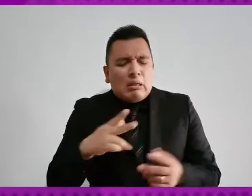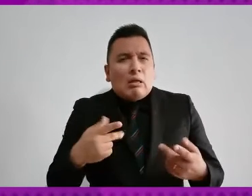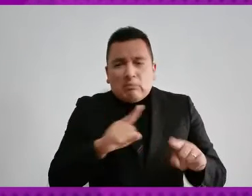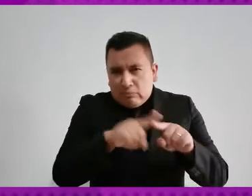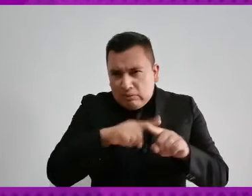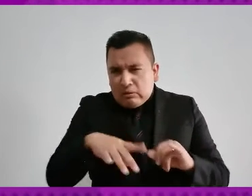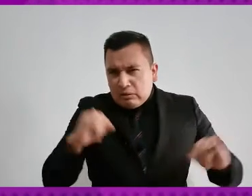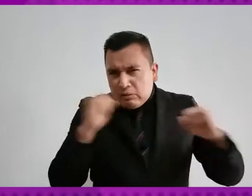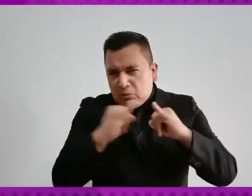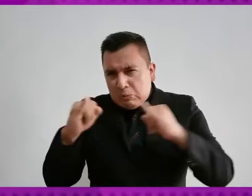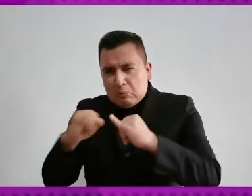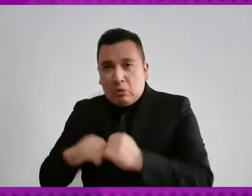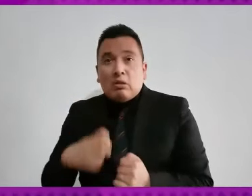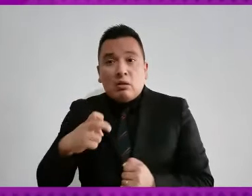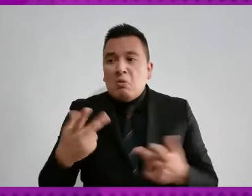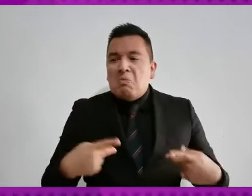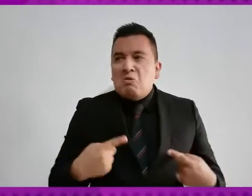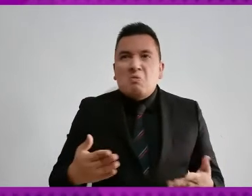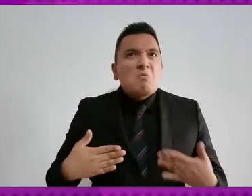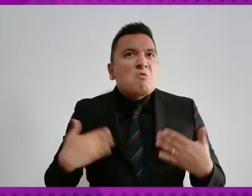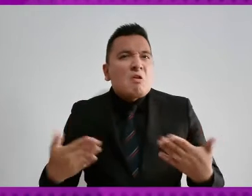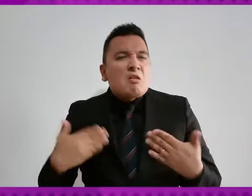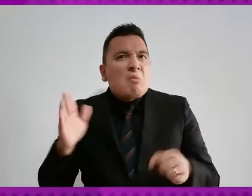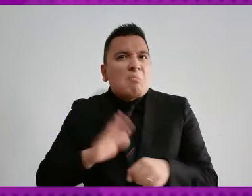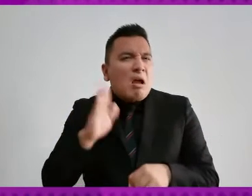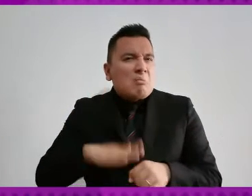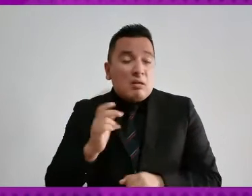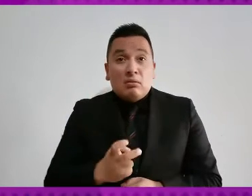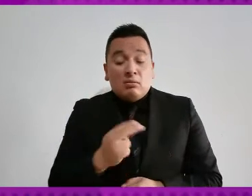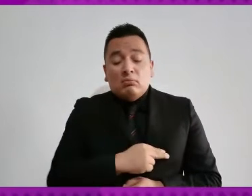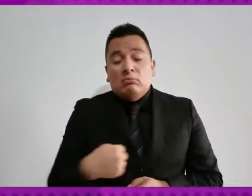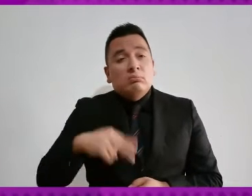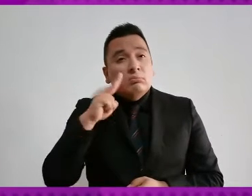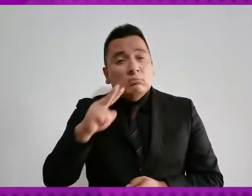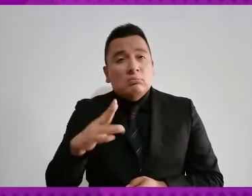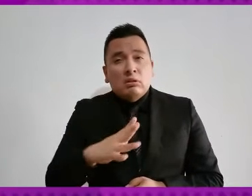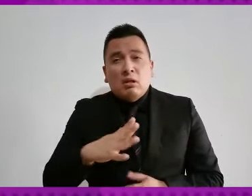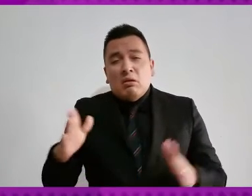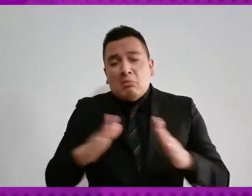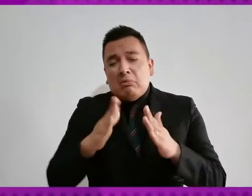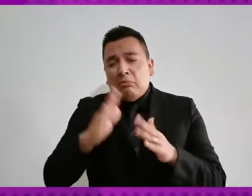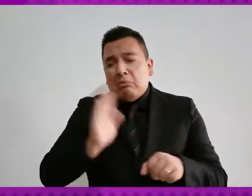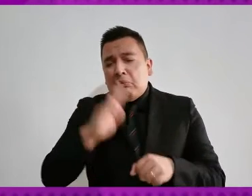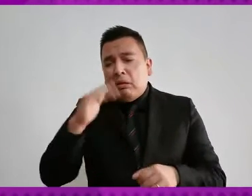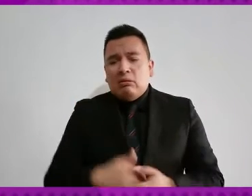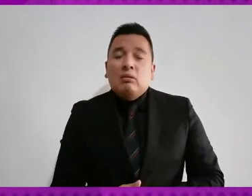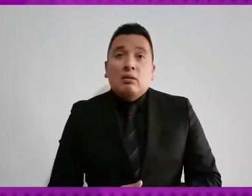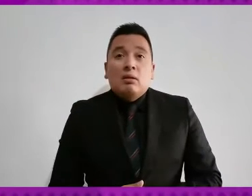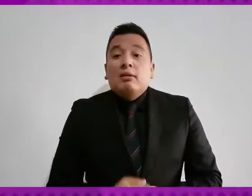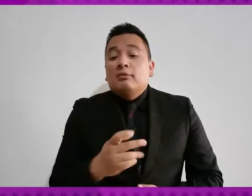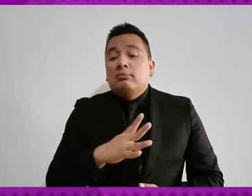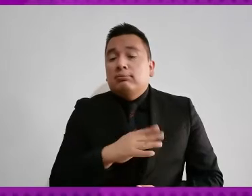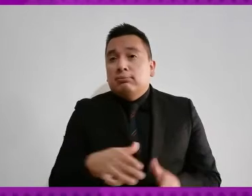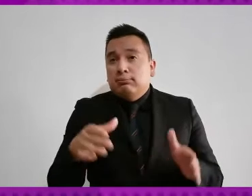en sus instituciones. Y en ese sentido, sí tuvimos una alta participación, aún siendo, como tú mencionas, una